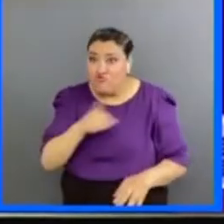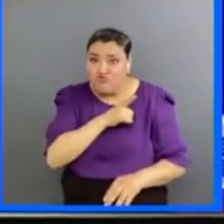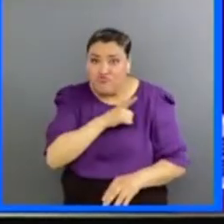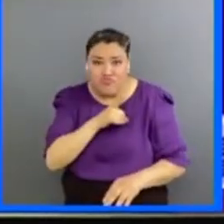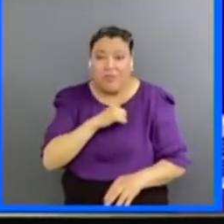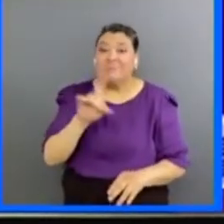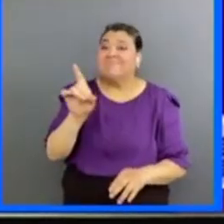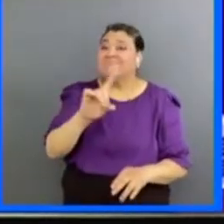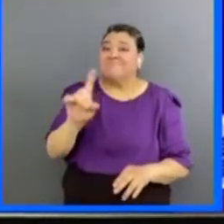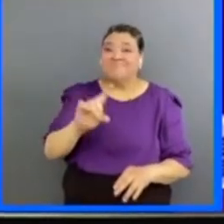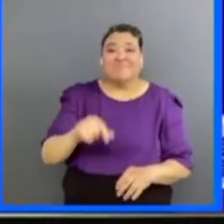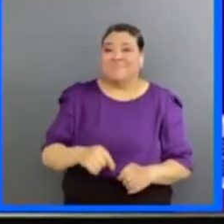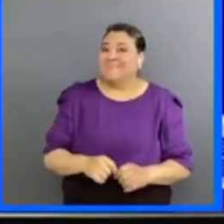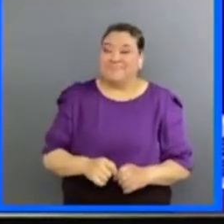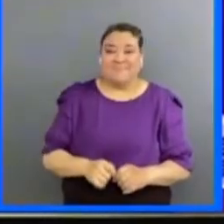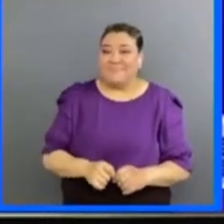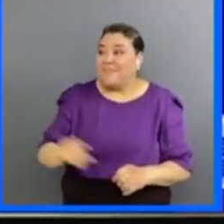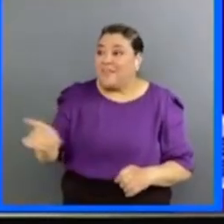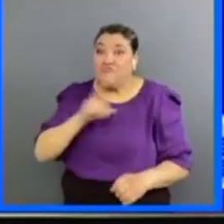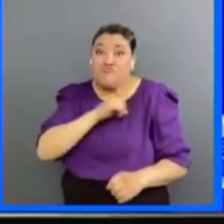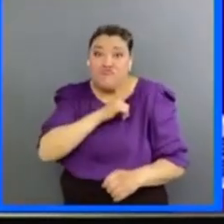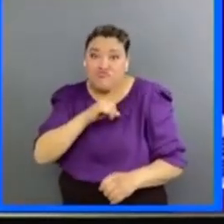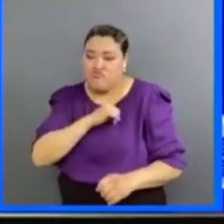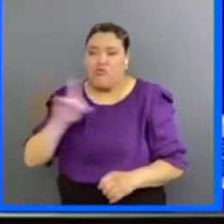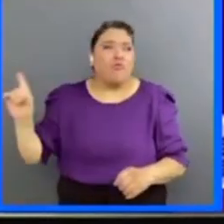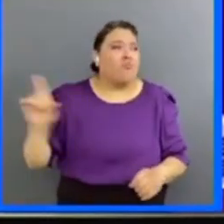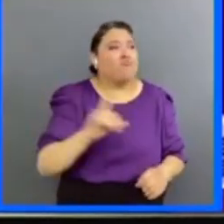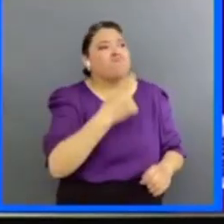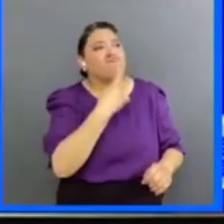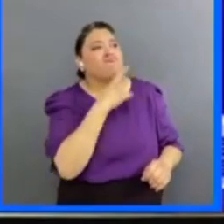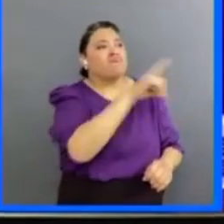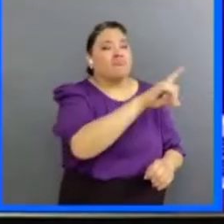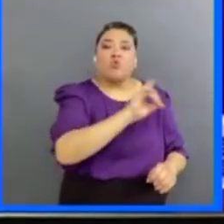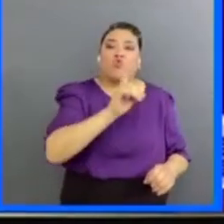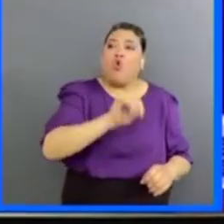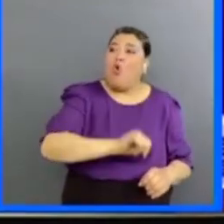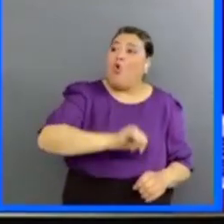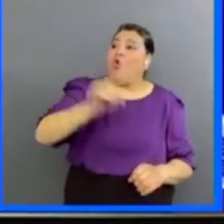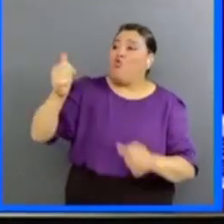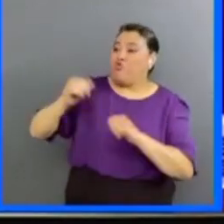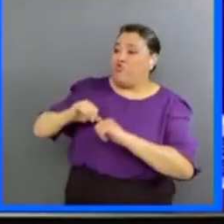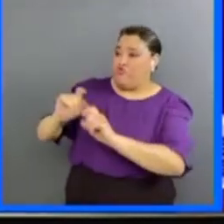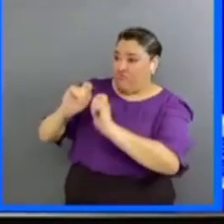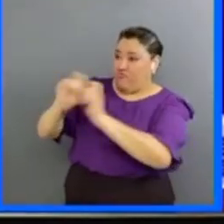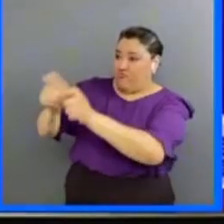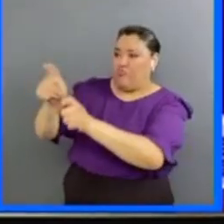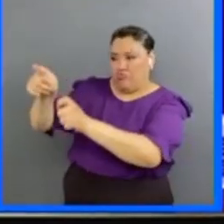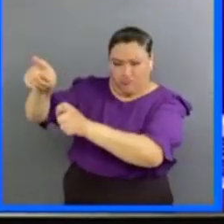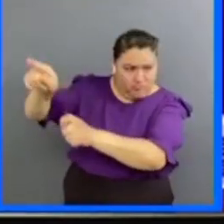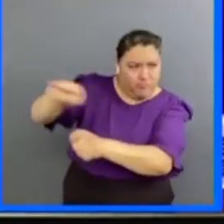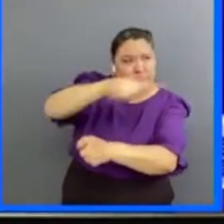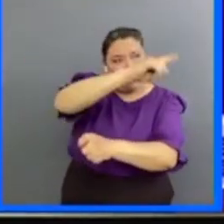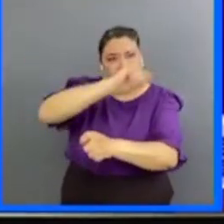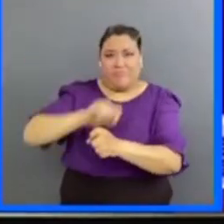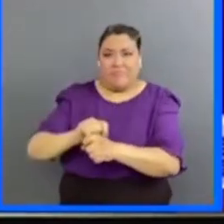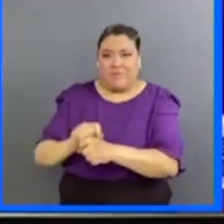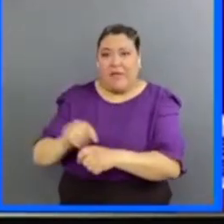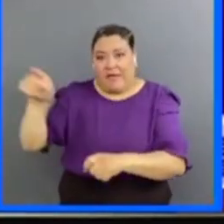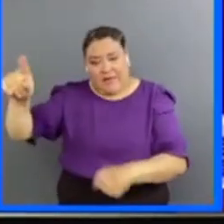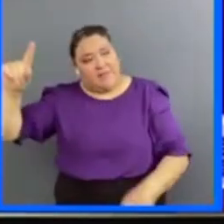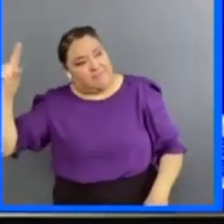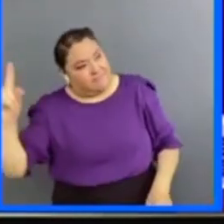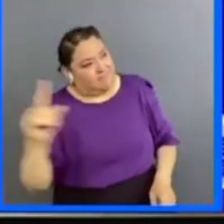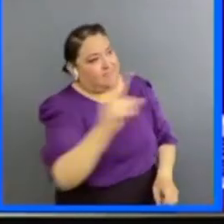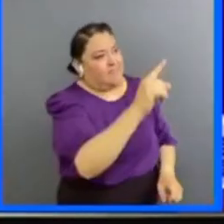su representación propia, sino siempre a través de otras autoridades que le dan personalidad jurídica y por lo tanto